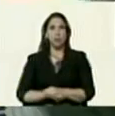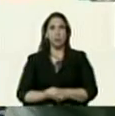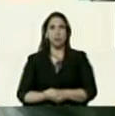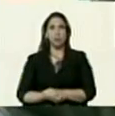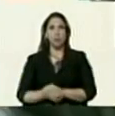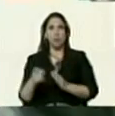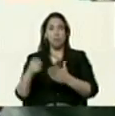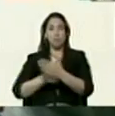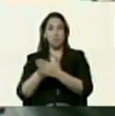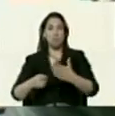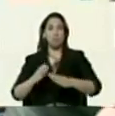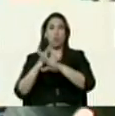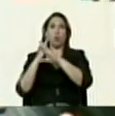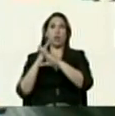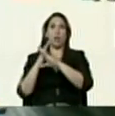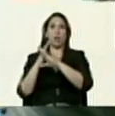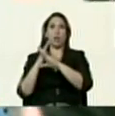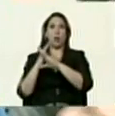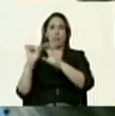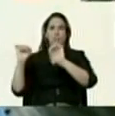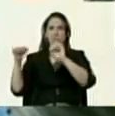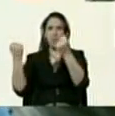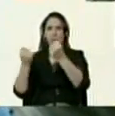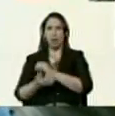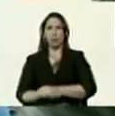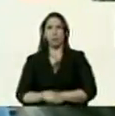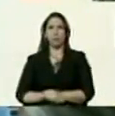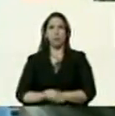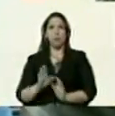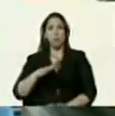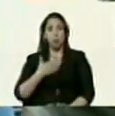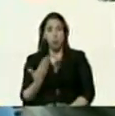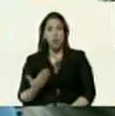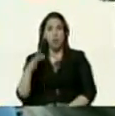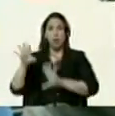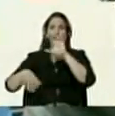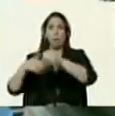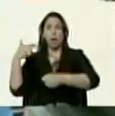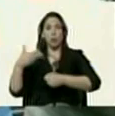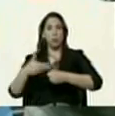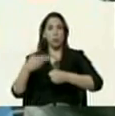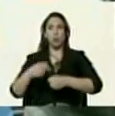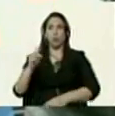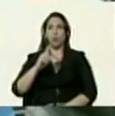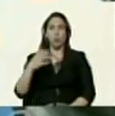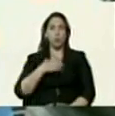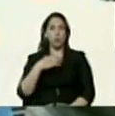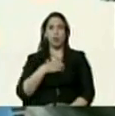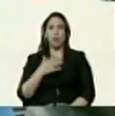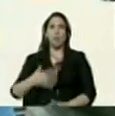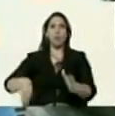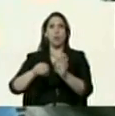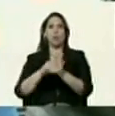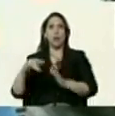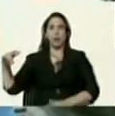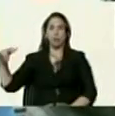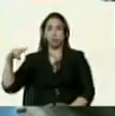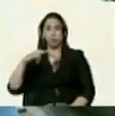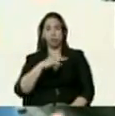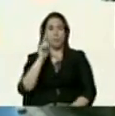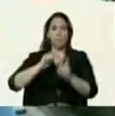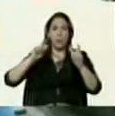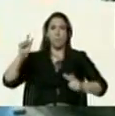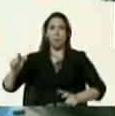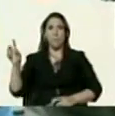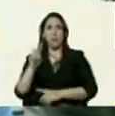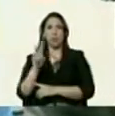bloqueo impidieron que pues se pudiera comprar combustible, no pudieron retornar estos venezolanos, además de la xenofobia